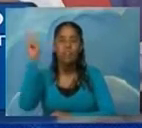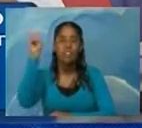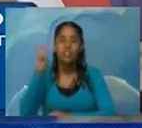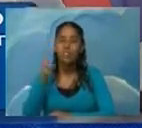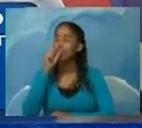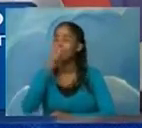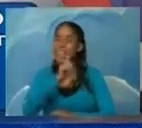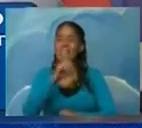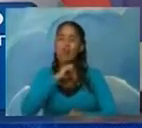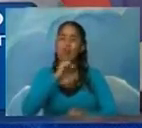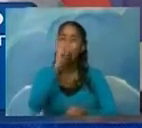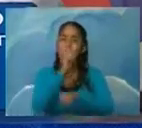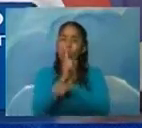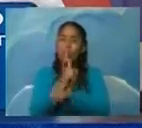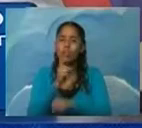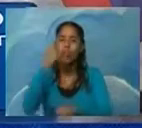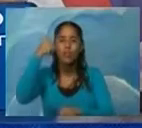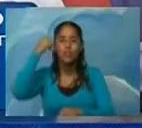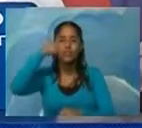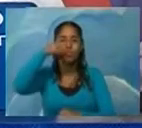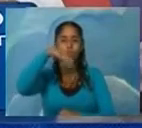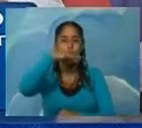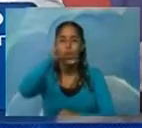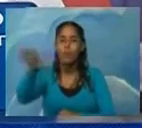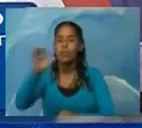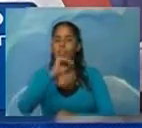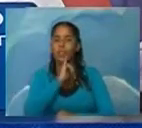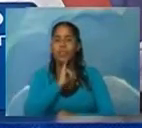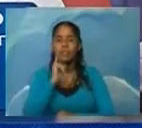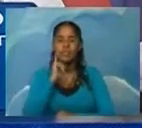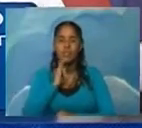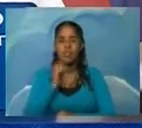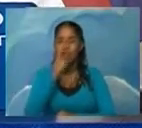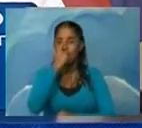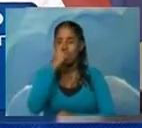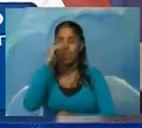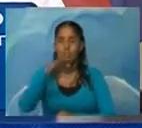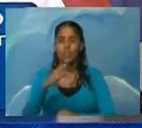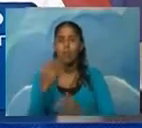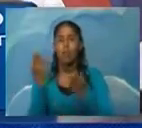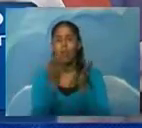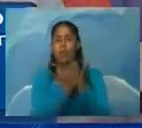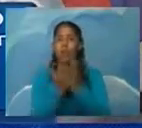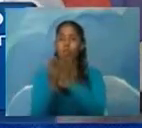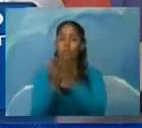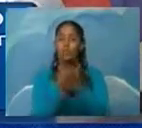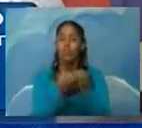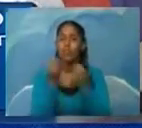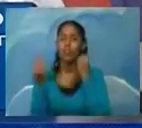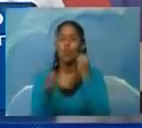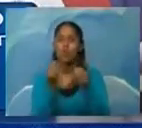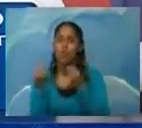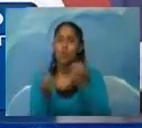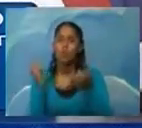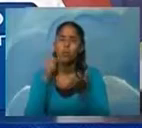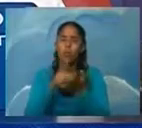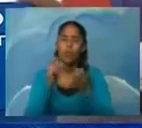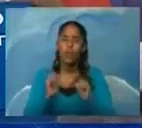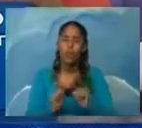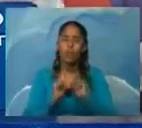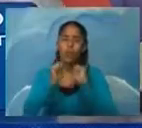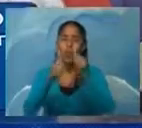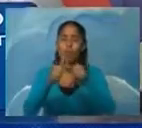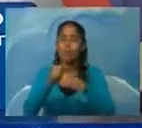pueblo de Israel. Y estamos estudiando cómo fue que comenzó